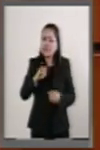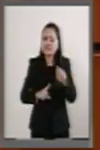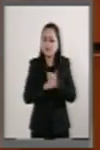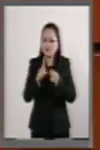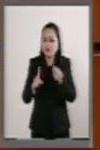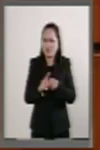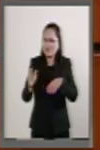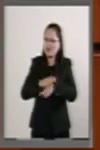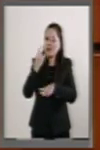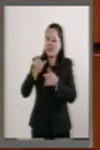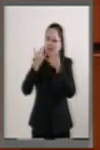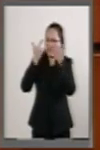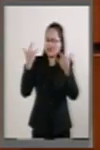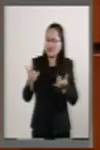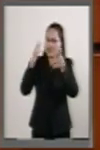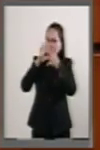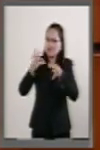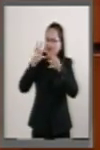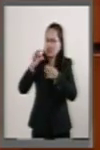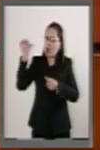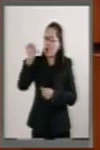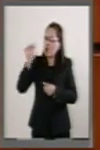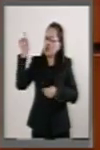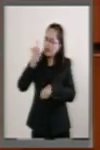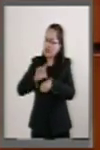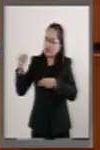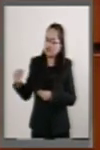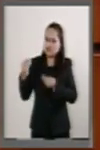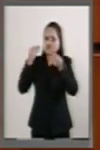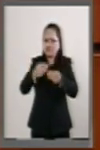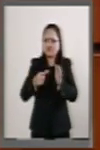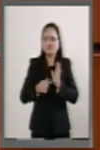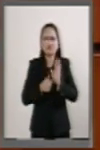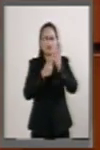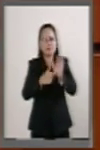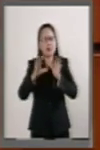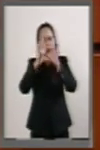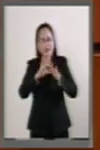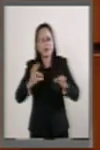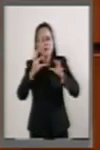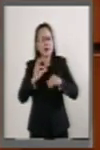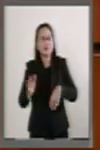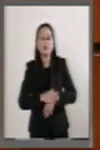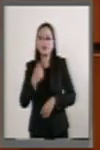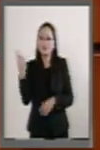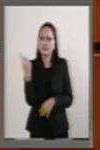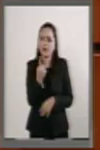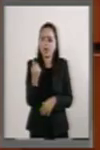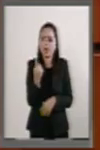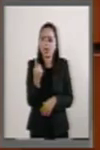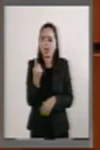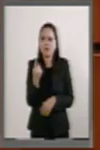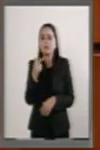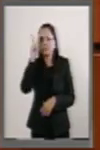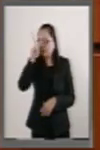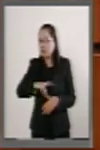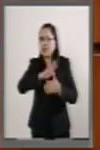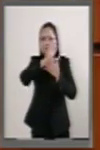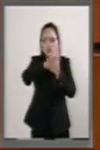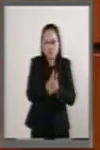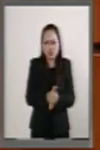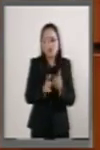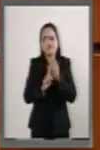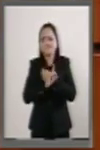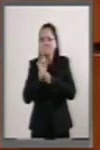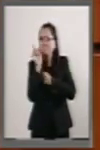importante esta historia de Doni para que la traigas a la tribuna del Senado? Porque lo que revela es lo discriminatorios, lo excluyentes